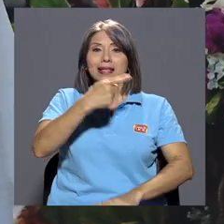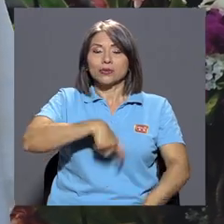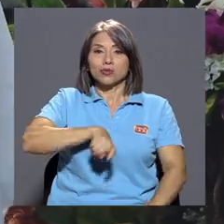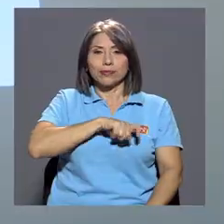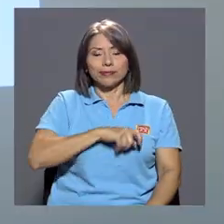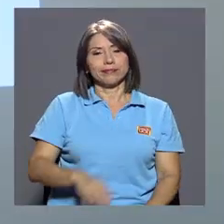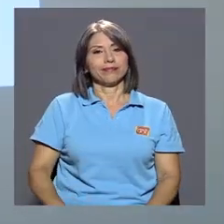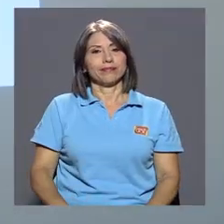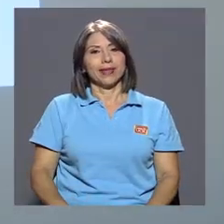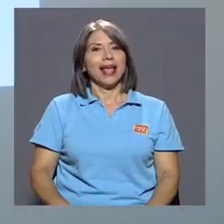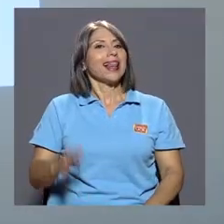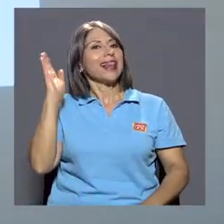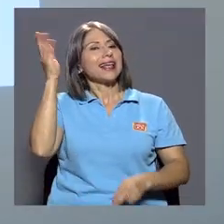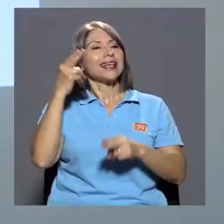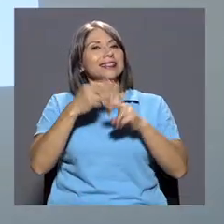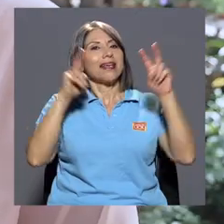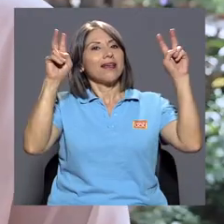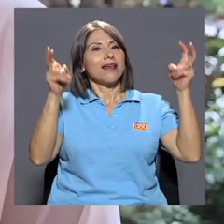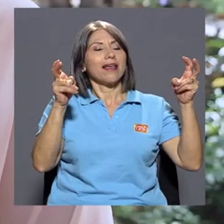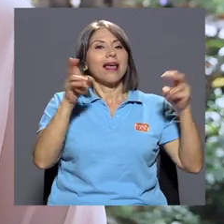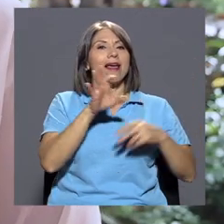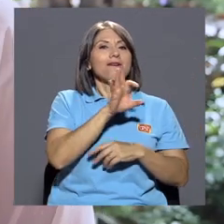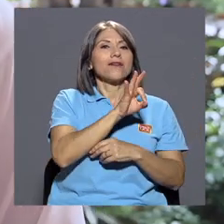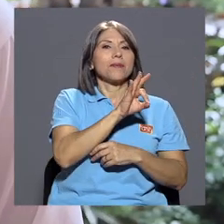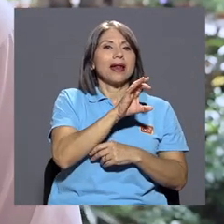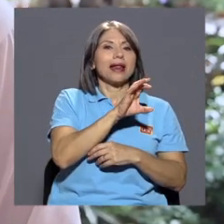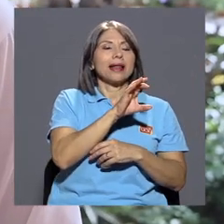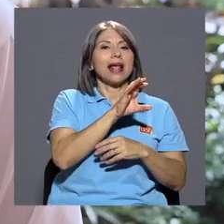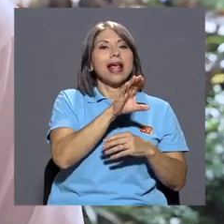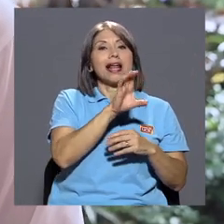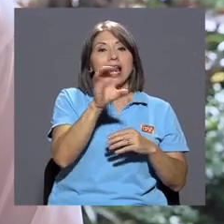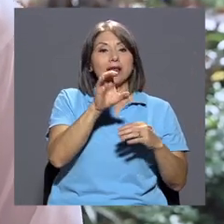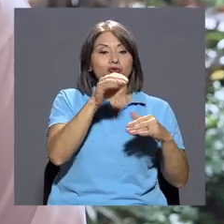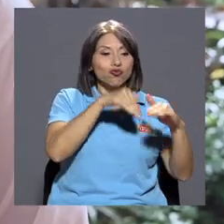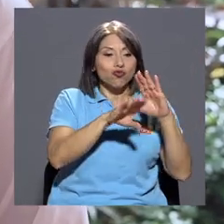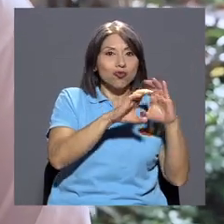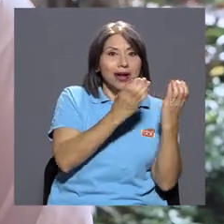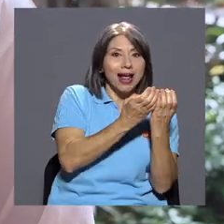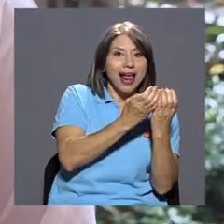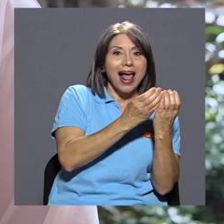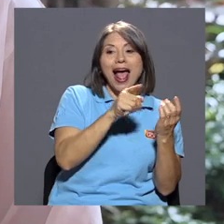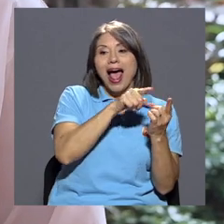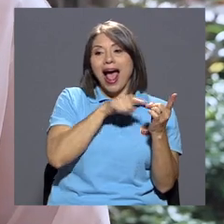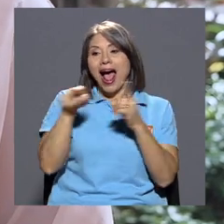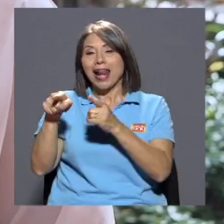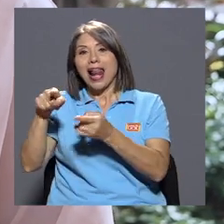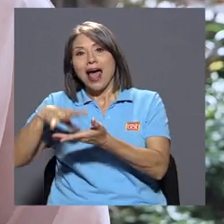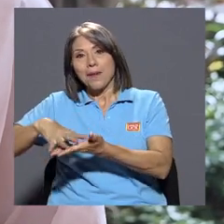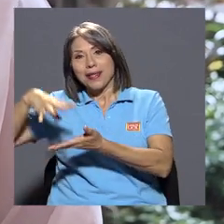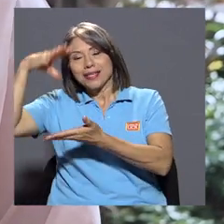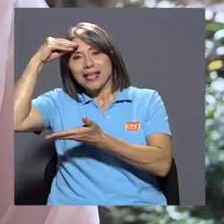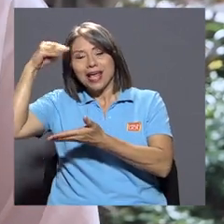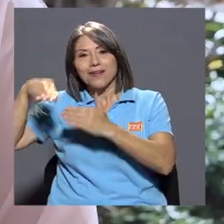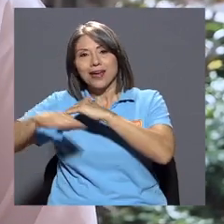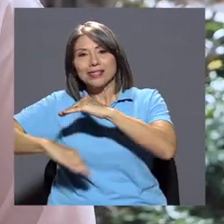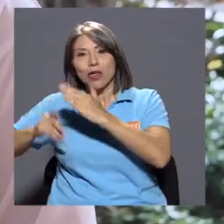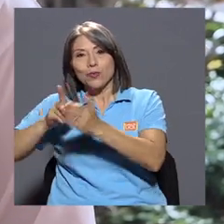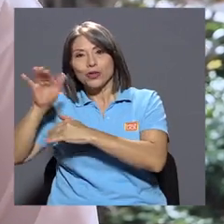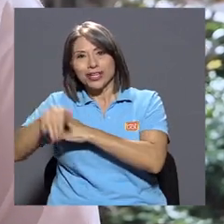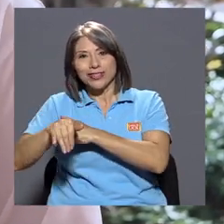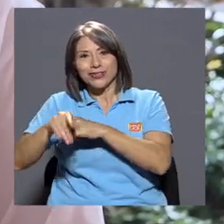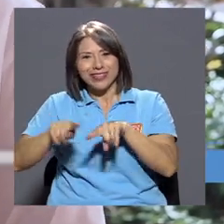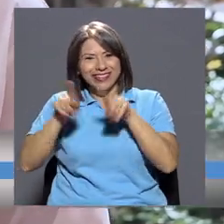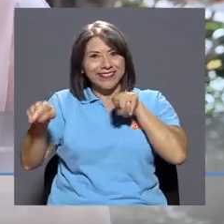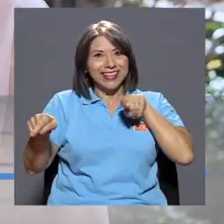Mira, la charla se titula Del Flipped Classroom al ABP, que es el aprendizaje basado en proyectos. Lo que muestra un poco es cómo he cambiado la distribución del aula. En un